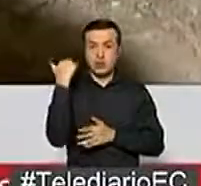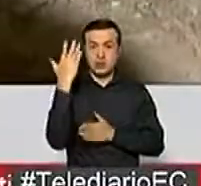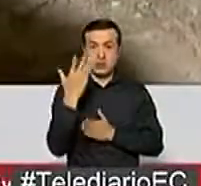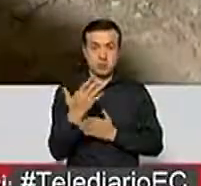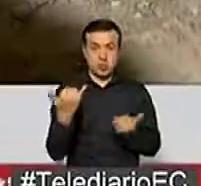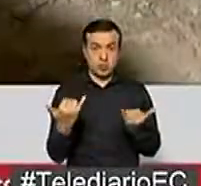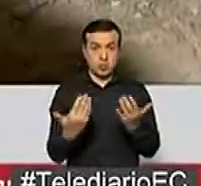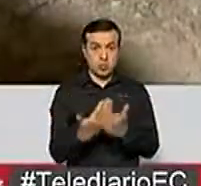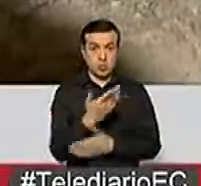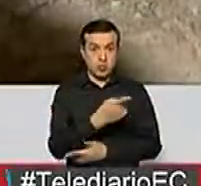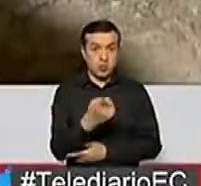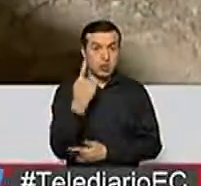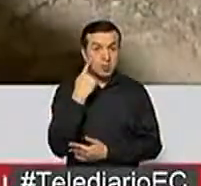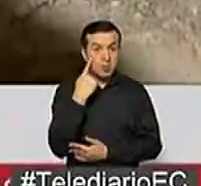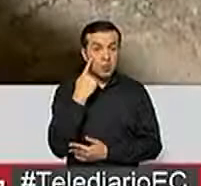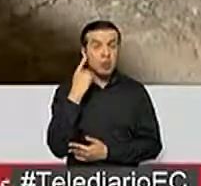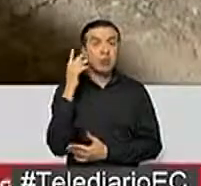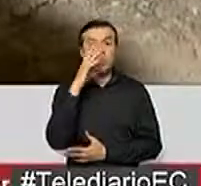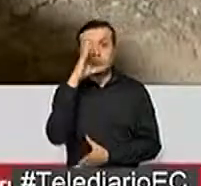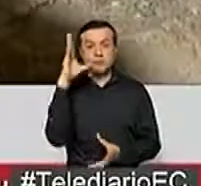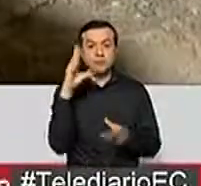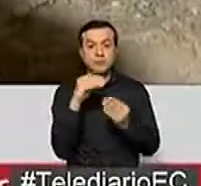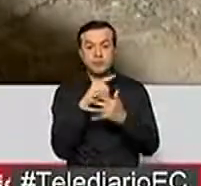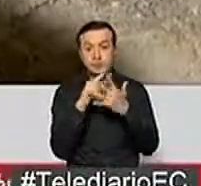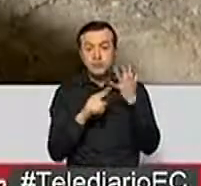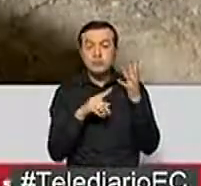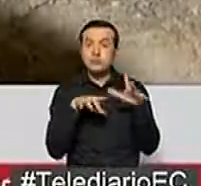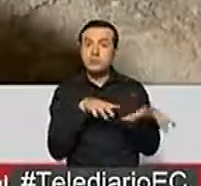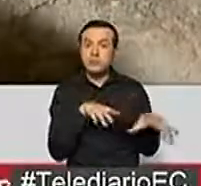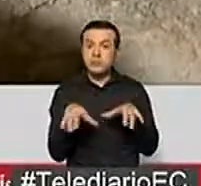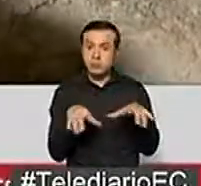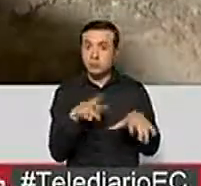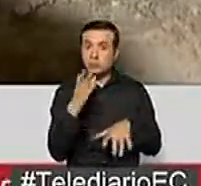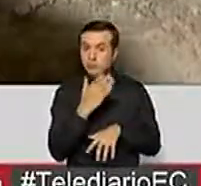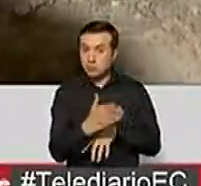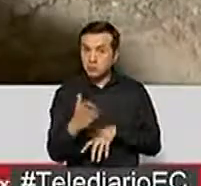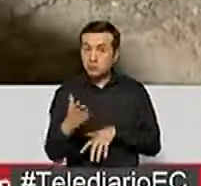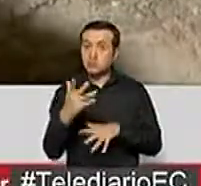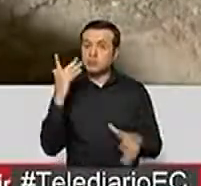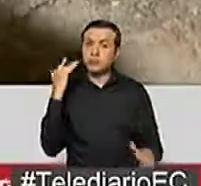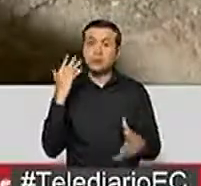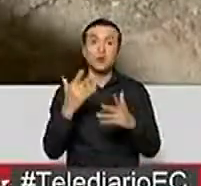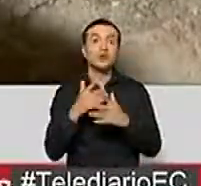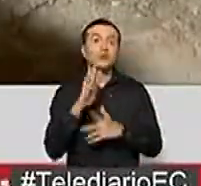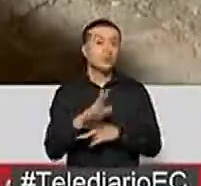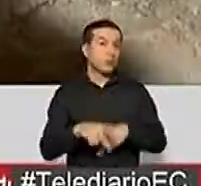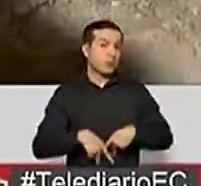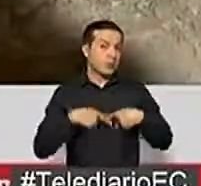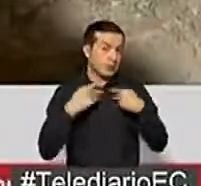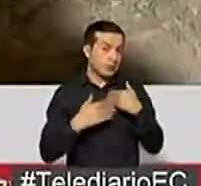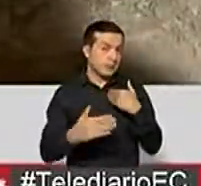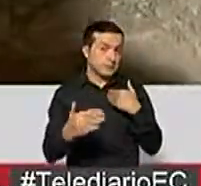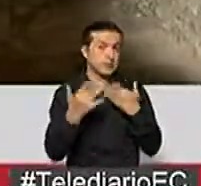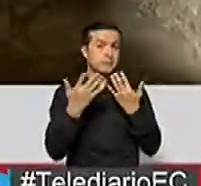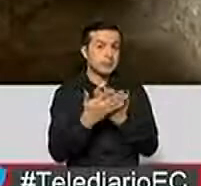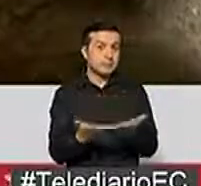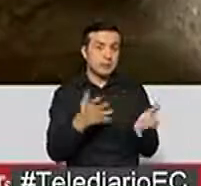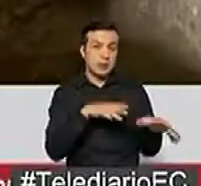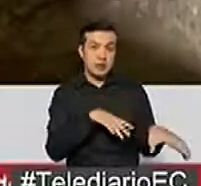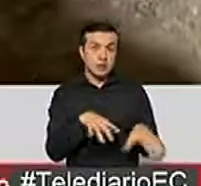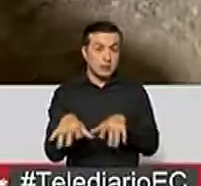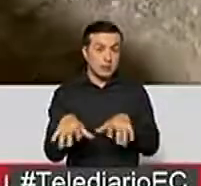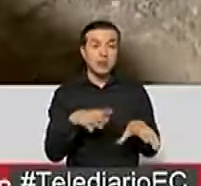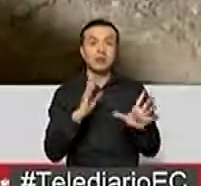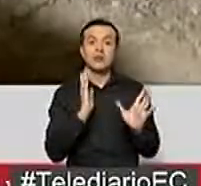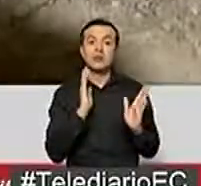nuevo podemos admirar todas las actividades que tienen las hermanas a lo largo de sus días y de su vida. Actividades